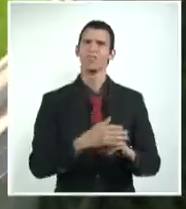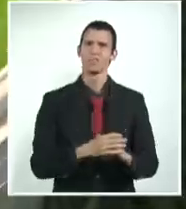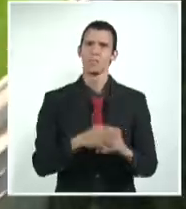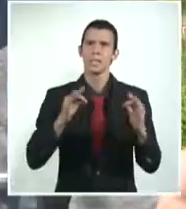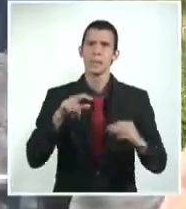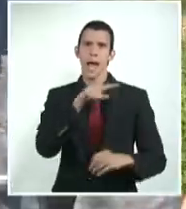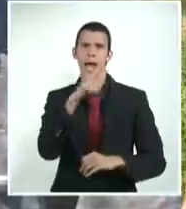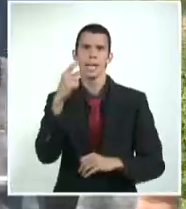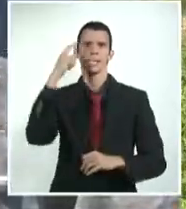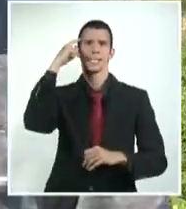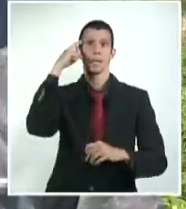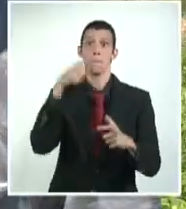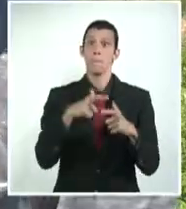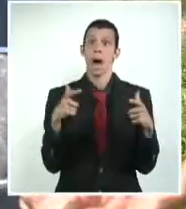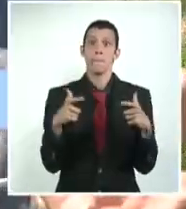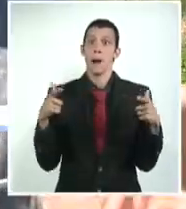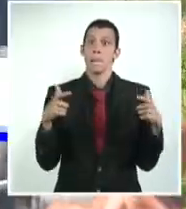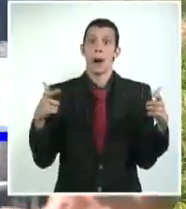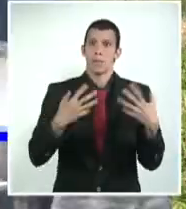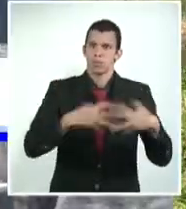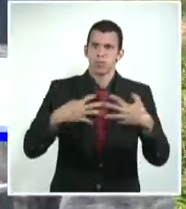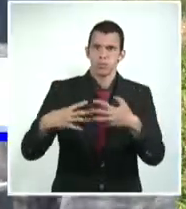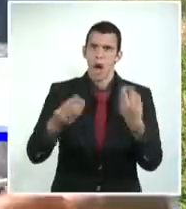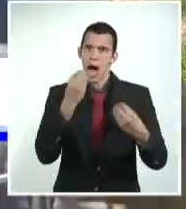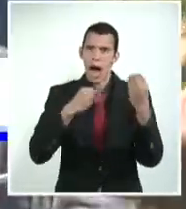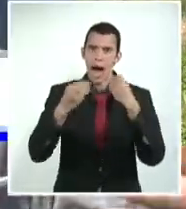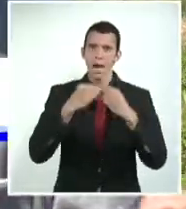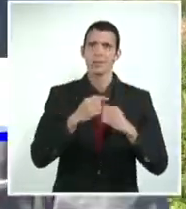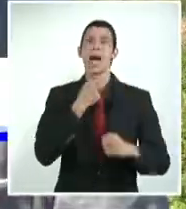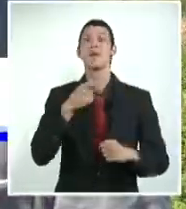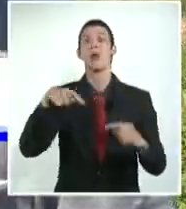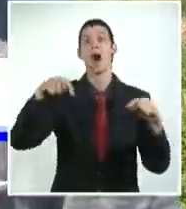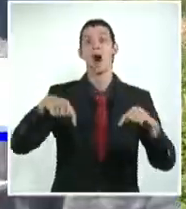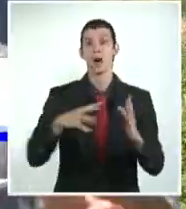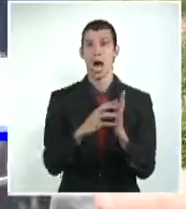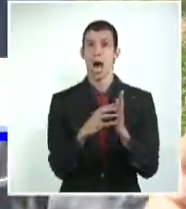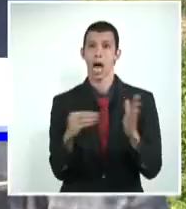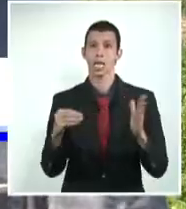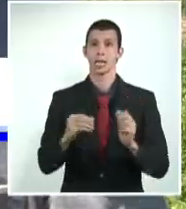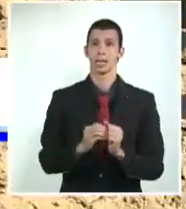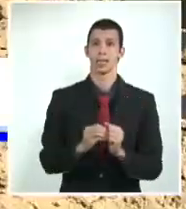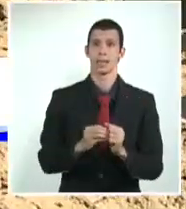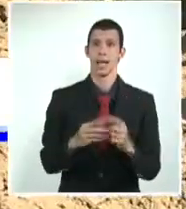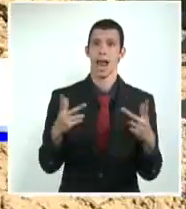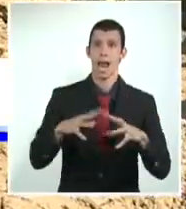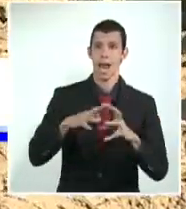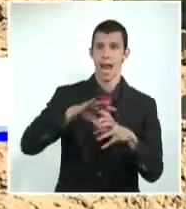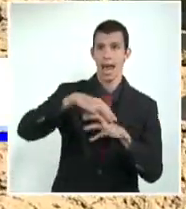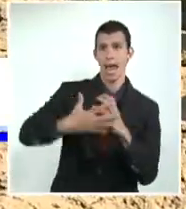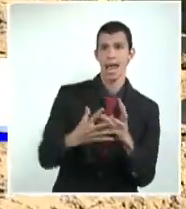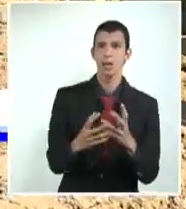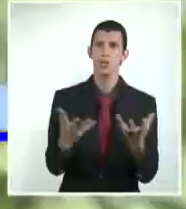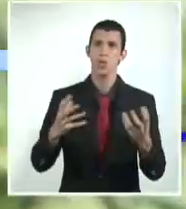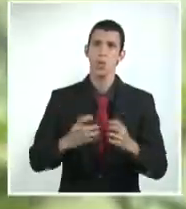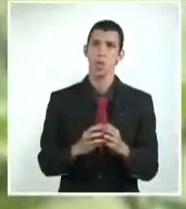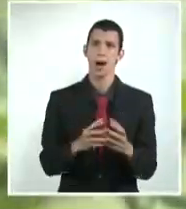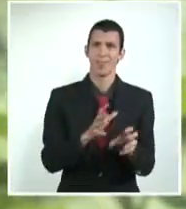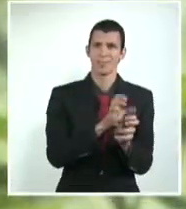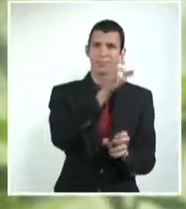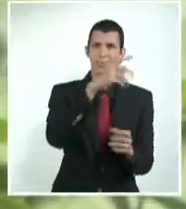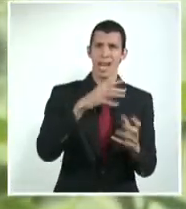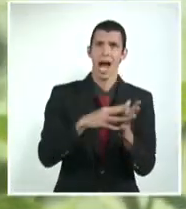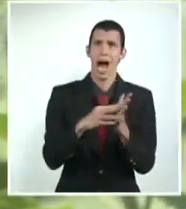producción de alimentos. En este momento tenemos ají pimiento, lechuga, acelga, ají,